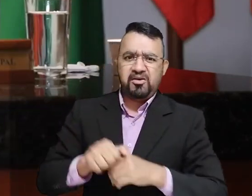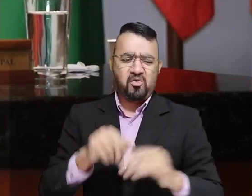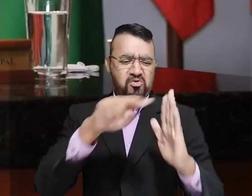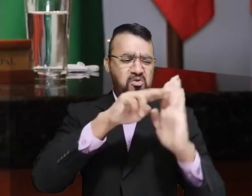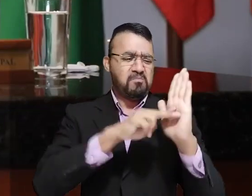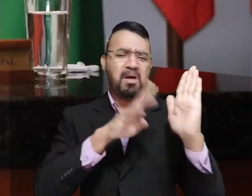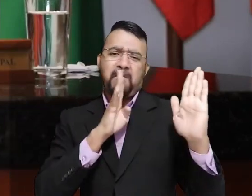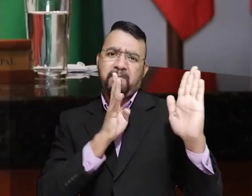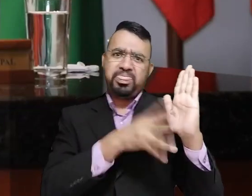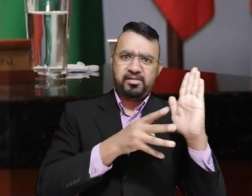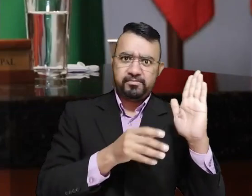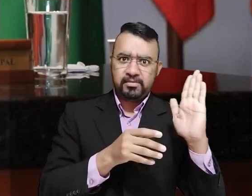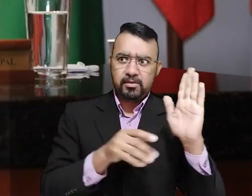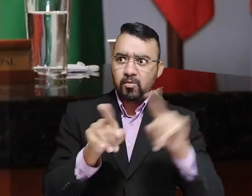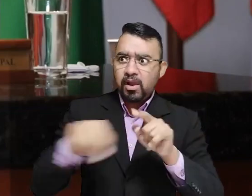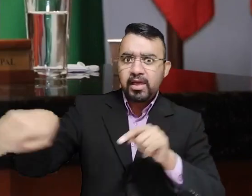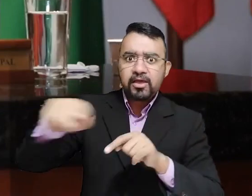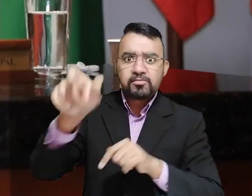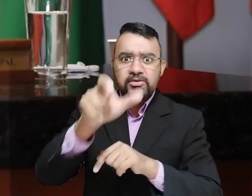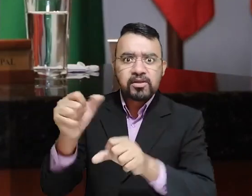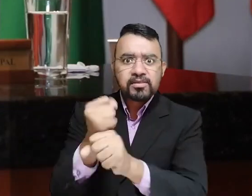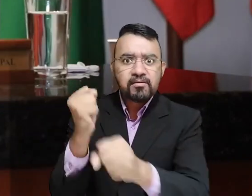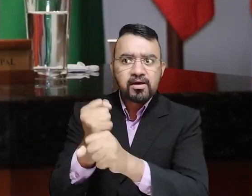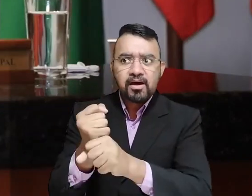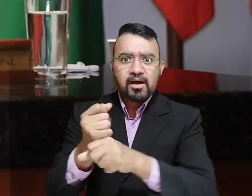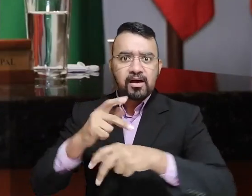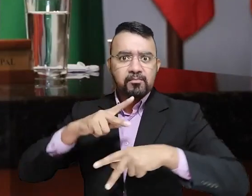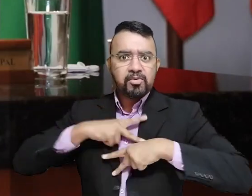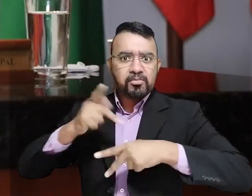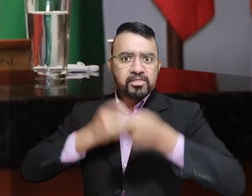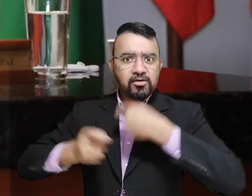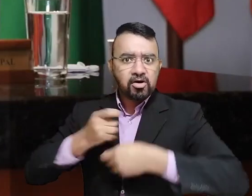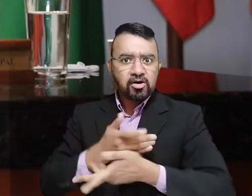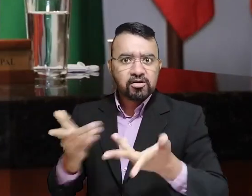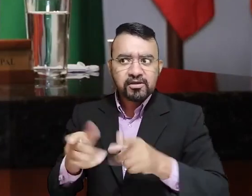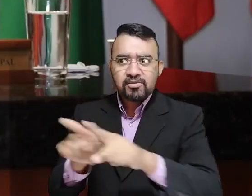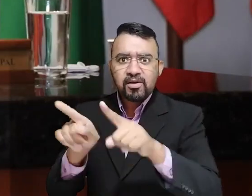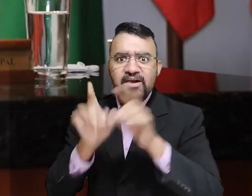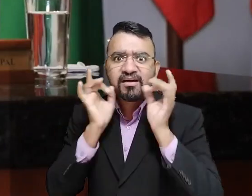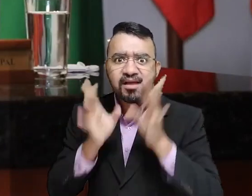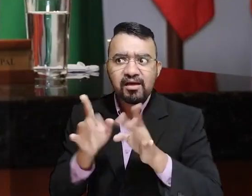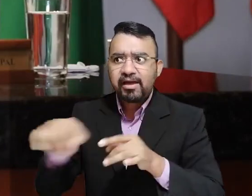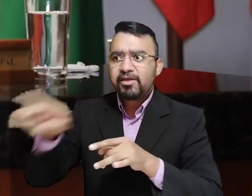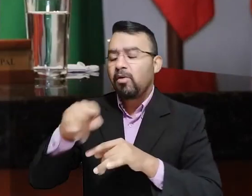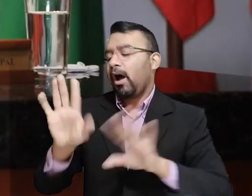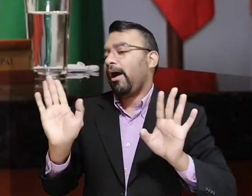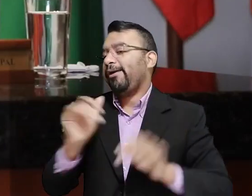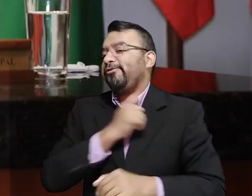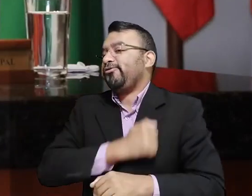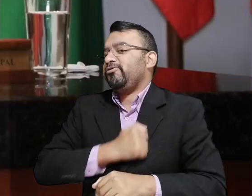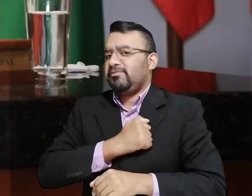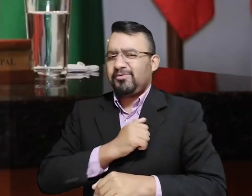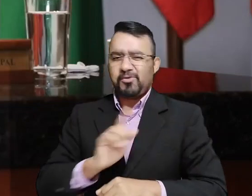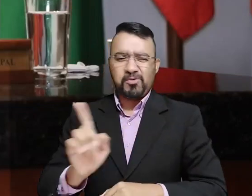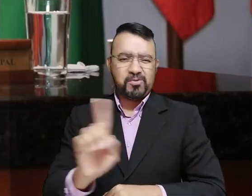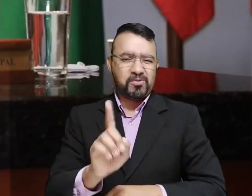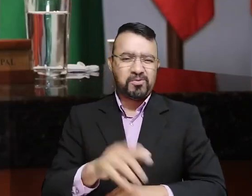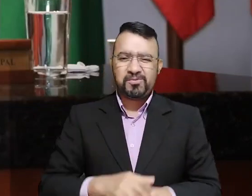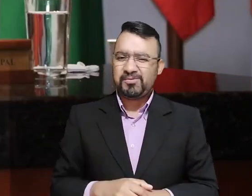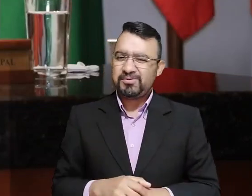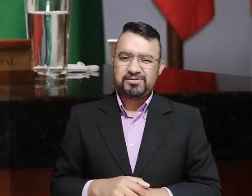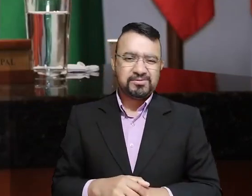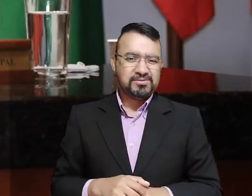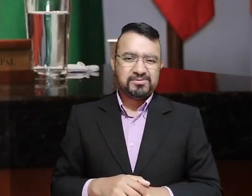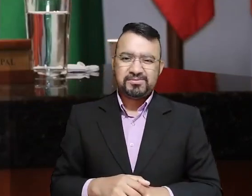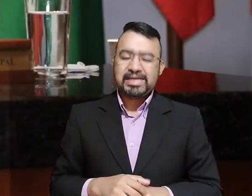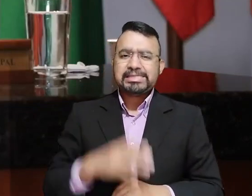completa responsabilidad al comercio los fines de semana. Estaré apoyando otros cierres, si